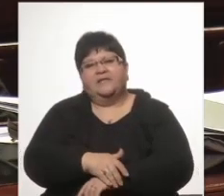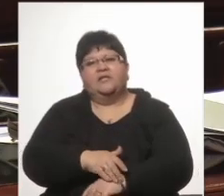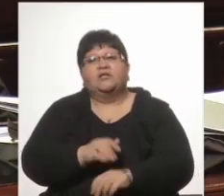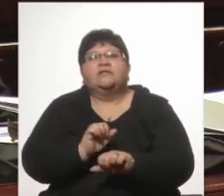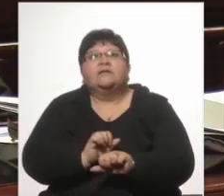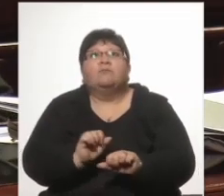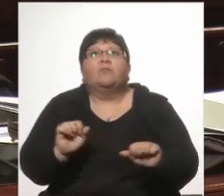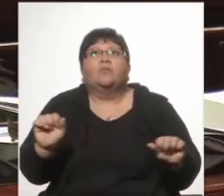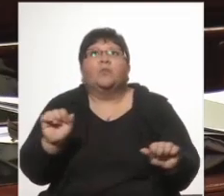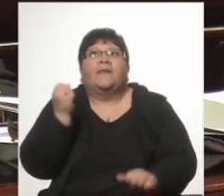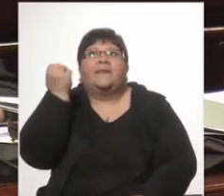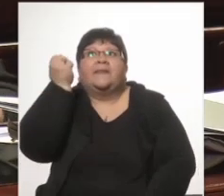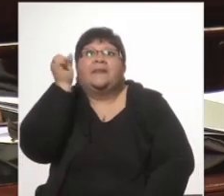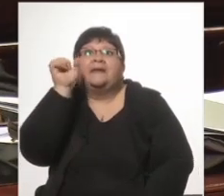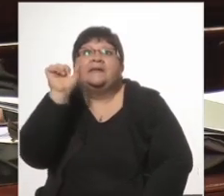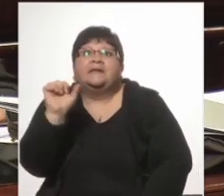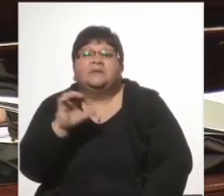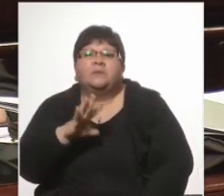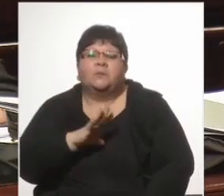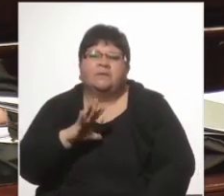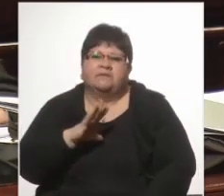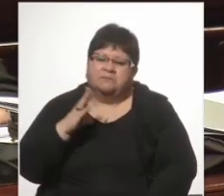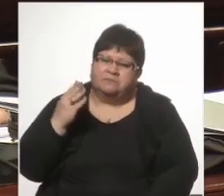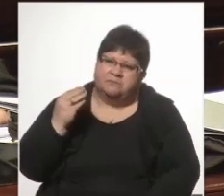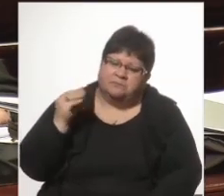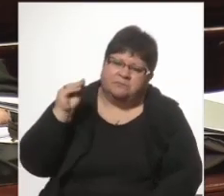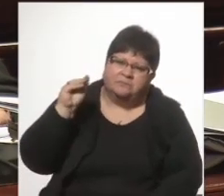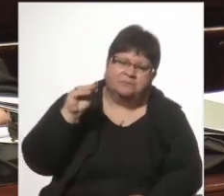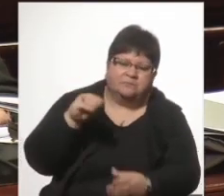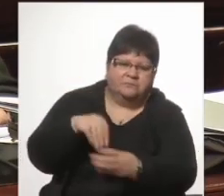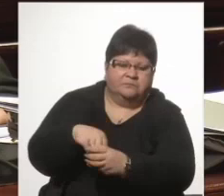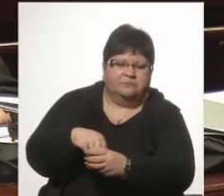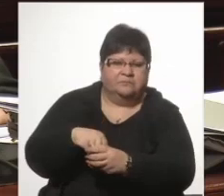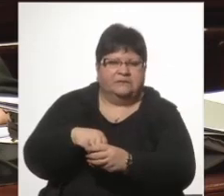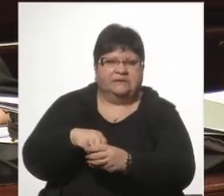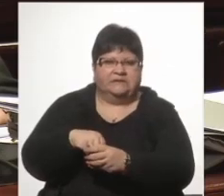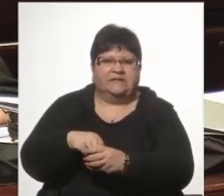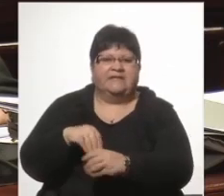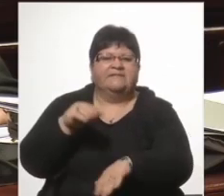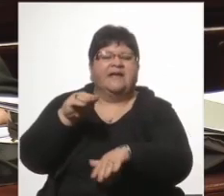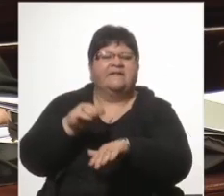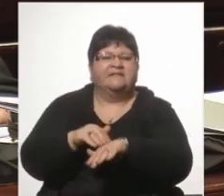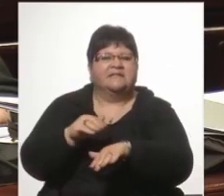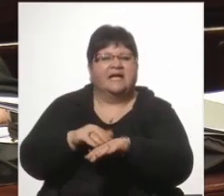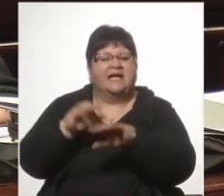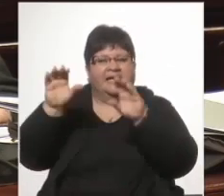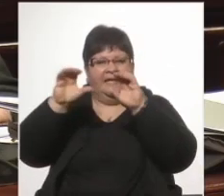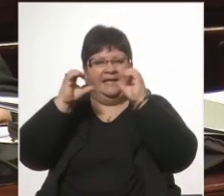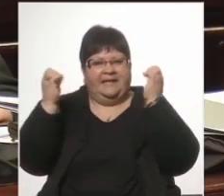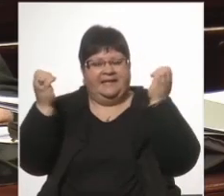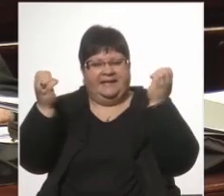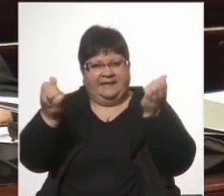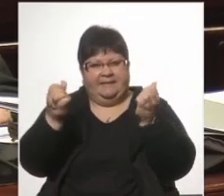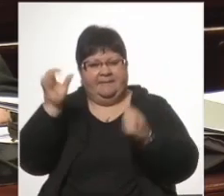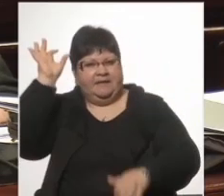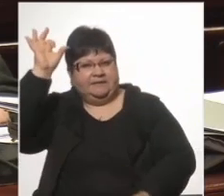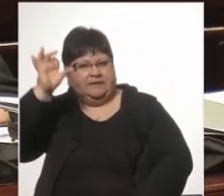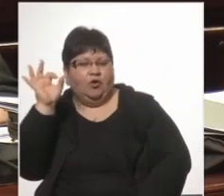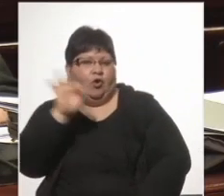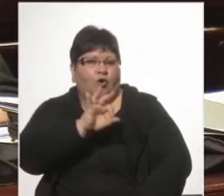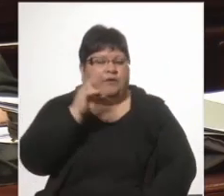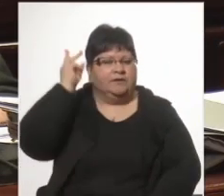presuntamente delictivos que se le atribuyen deben ser comunicados a la Cámara respectiva. Esta deberá tomar conocimiento